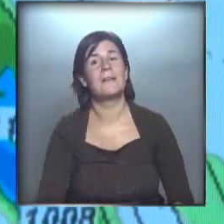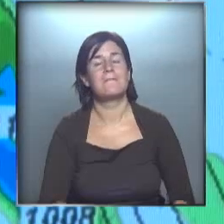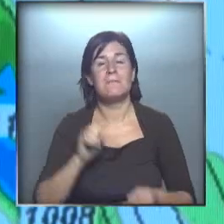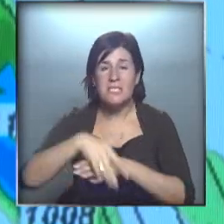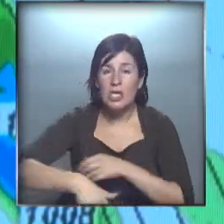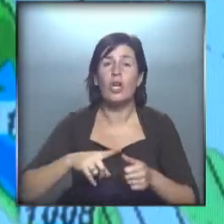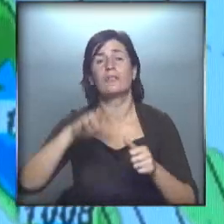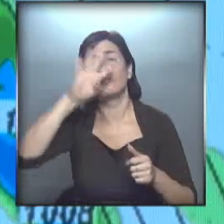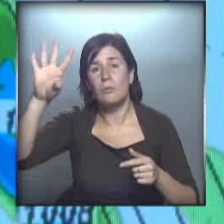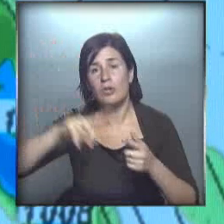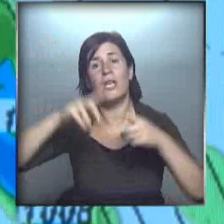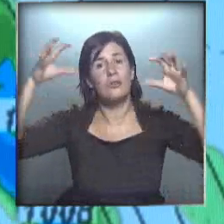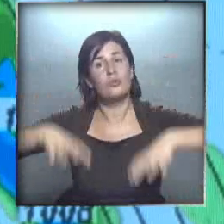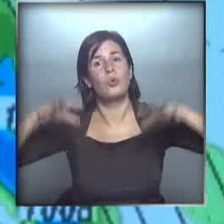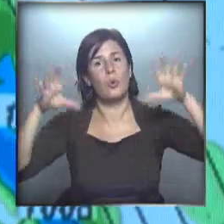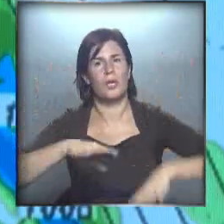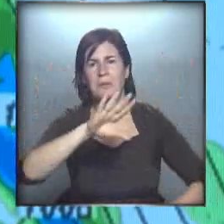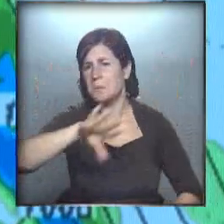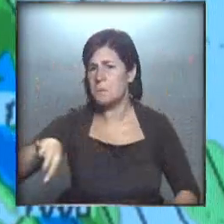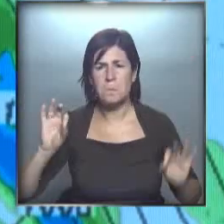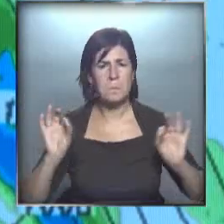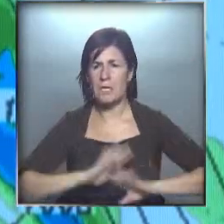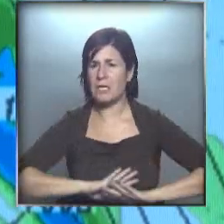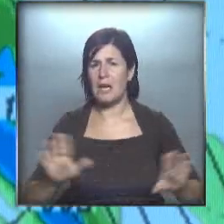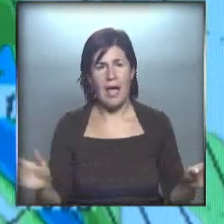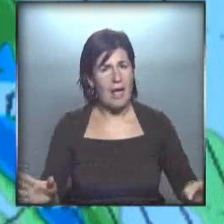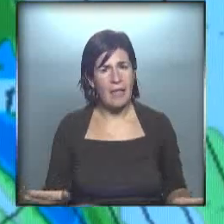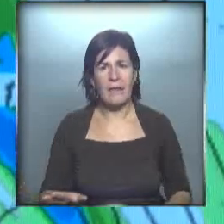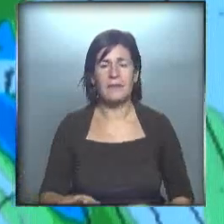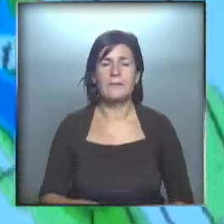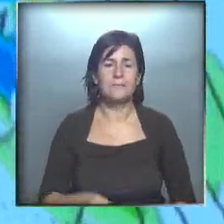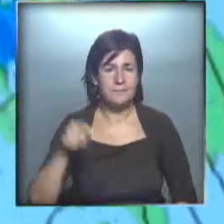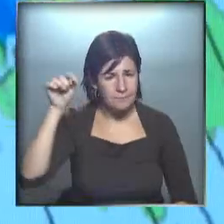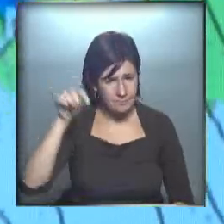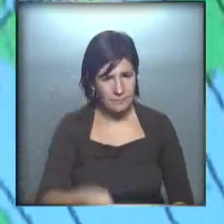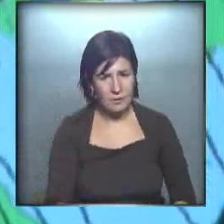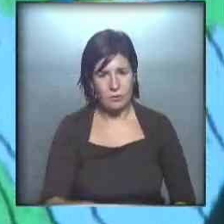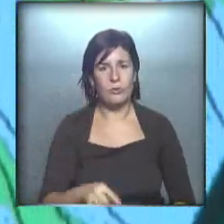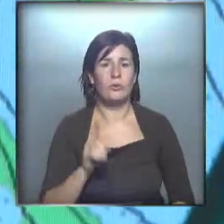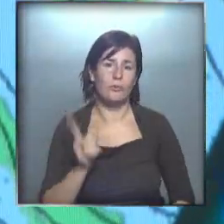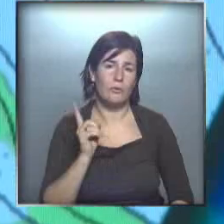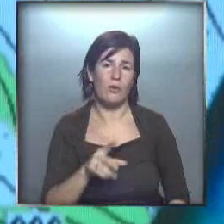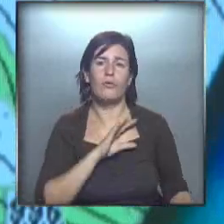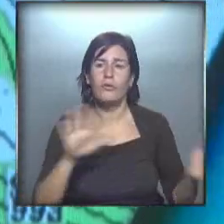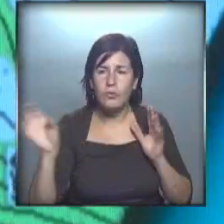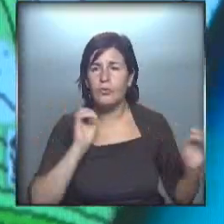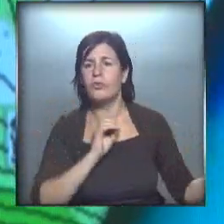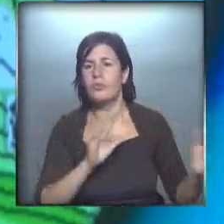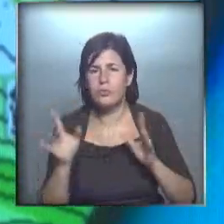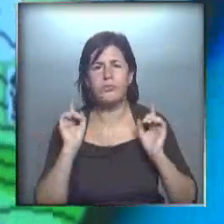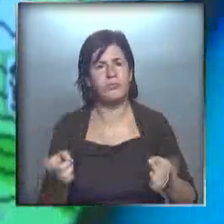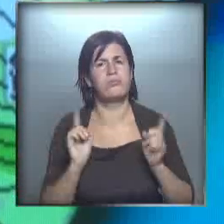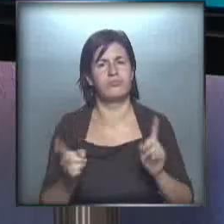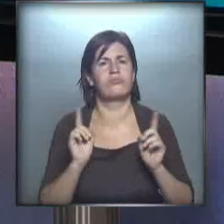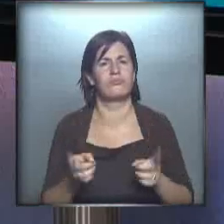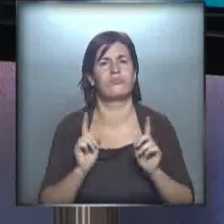Formosa, probabilidad de lluvia. Resto del país, muy poquitito en el noroeste. Patagonia, sigue el viento, ¿eh? En Tierra del Fuego